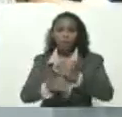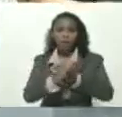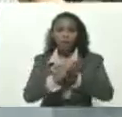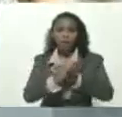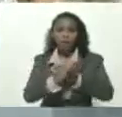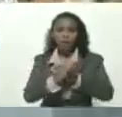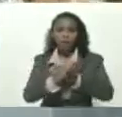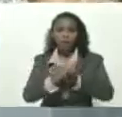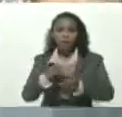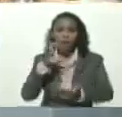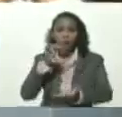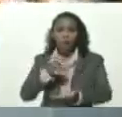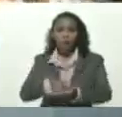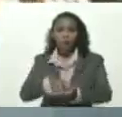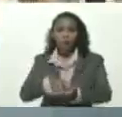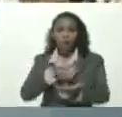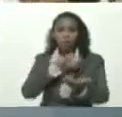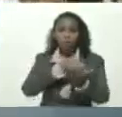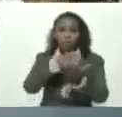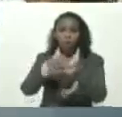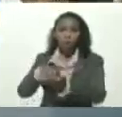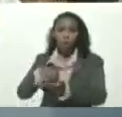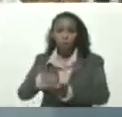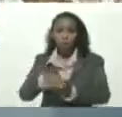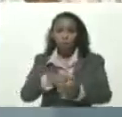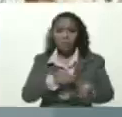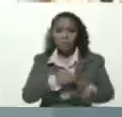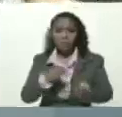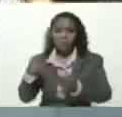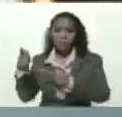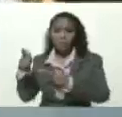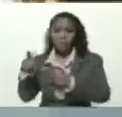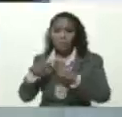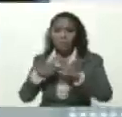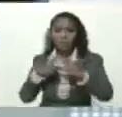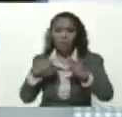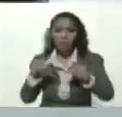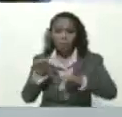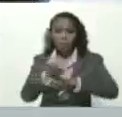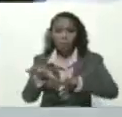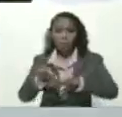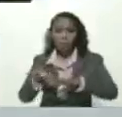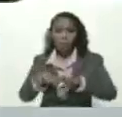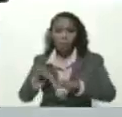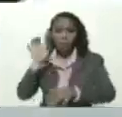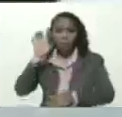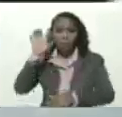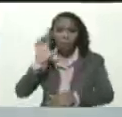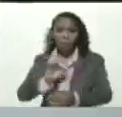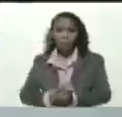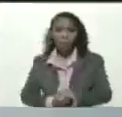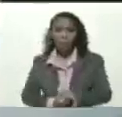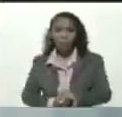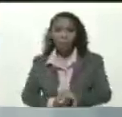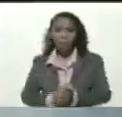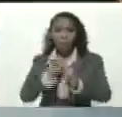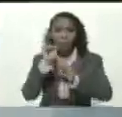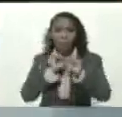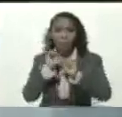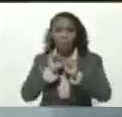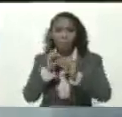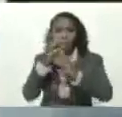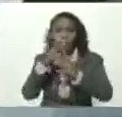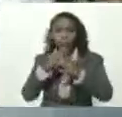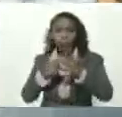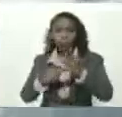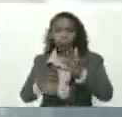las capitales de los estados, se van a llevar a todos los municipios del país las máquinas y el